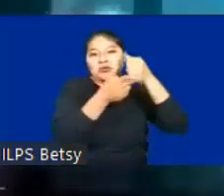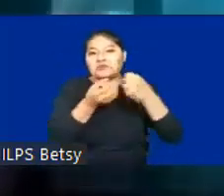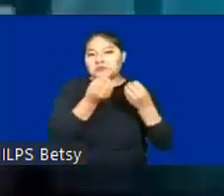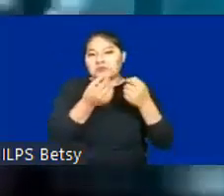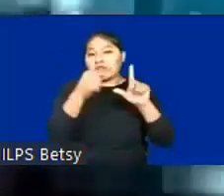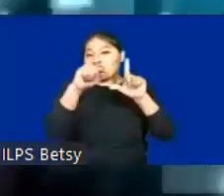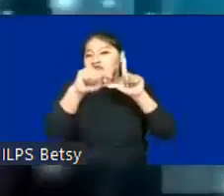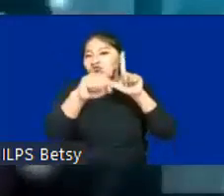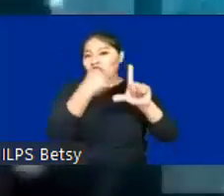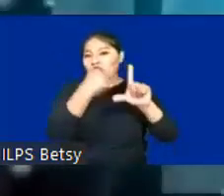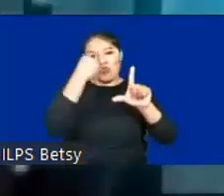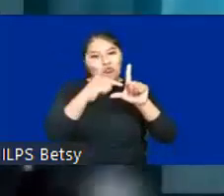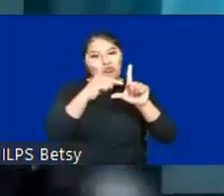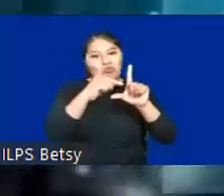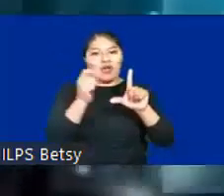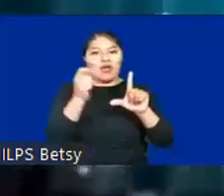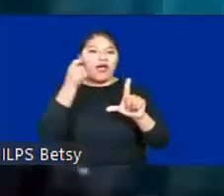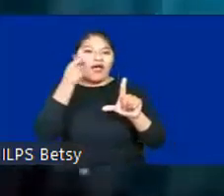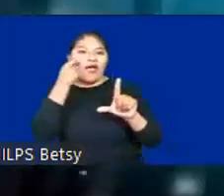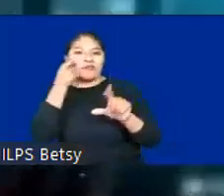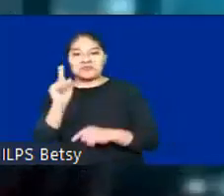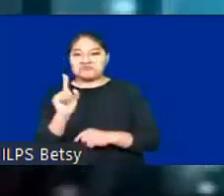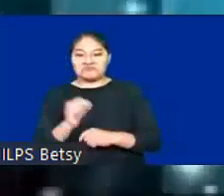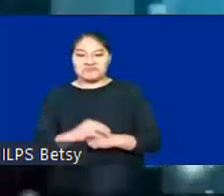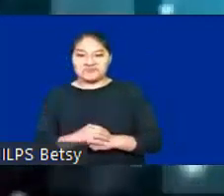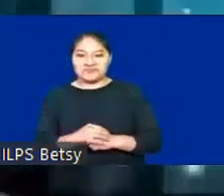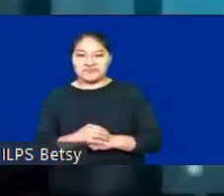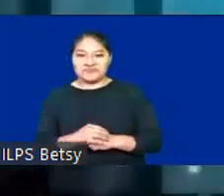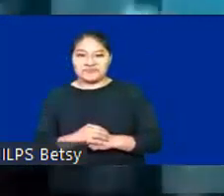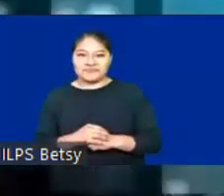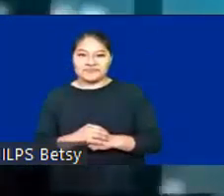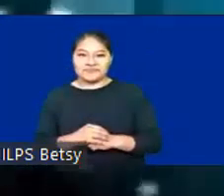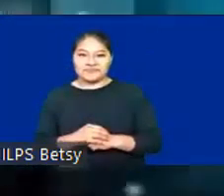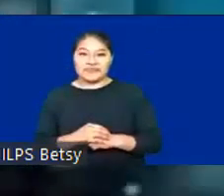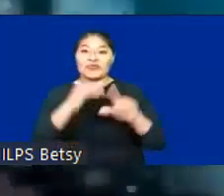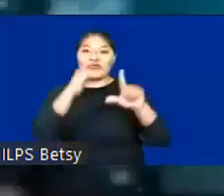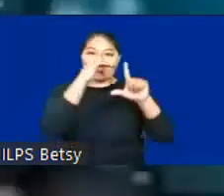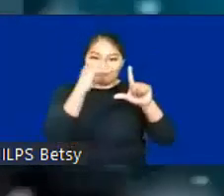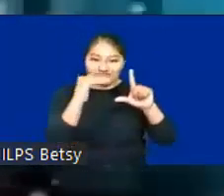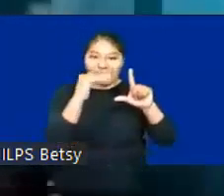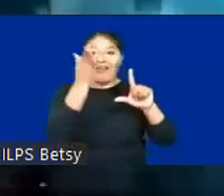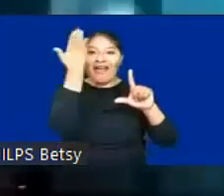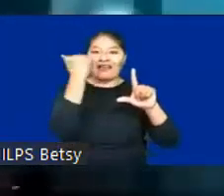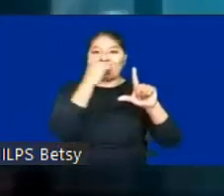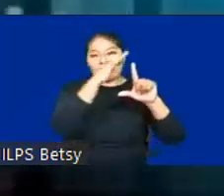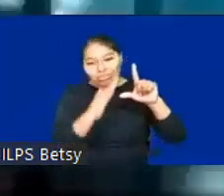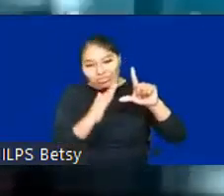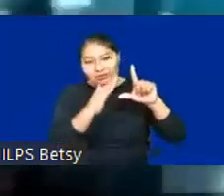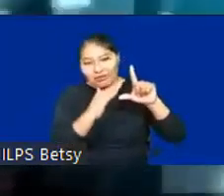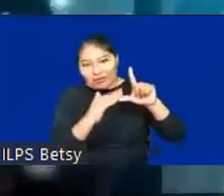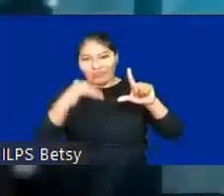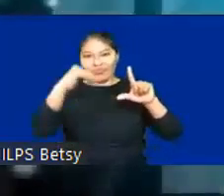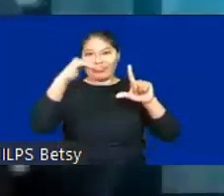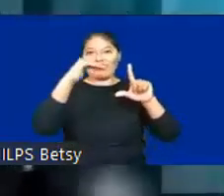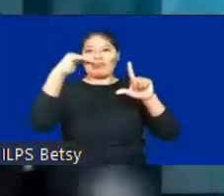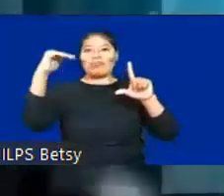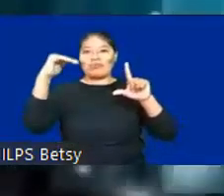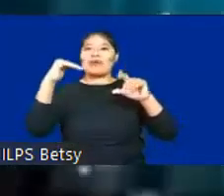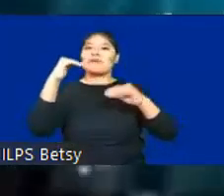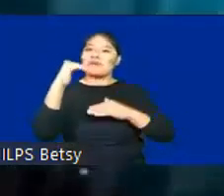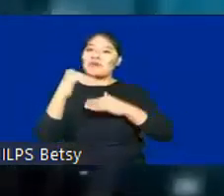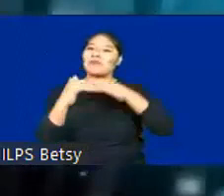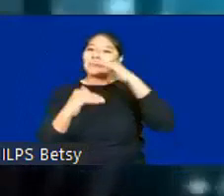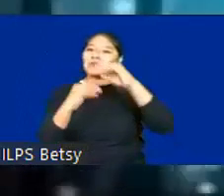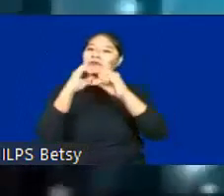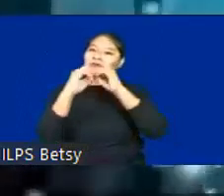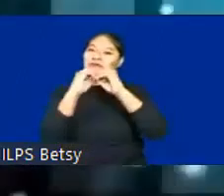claro, para llegar a estos porcentajes es que se ha hecho todo este trabajo de incorporación de actos al CID,